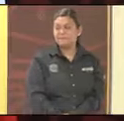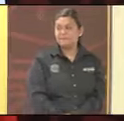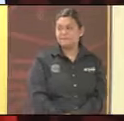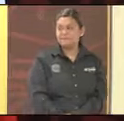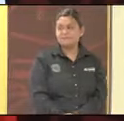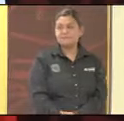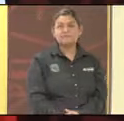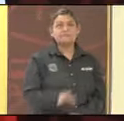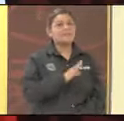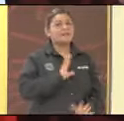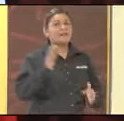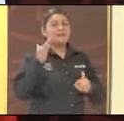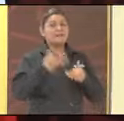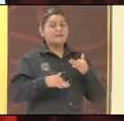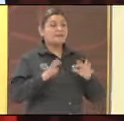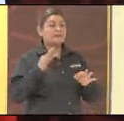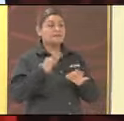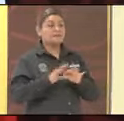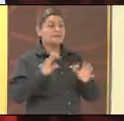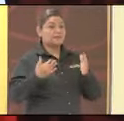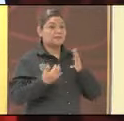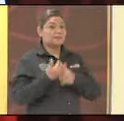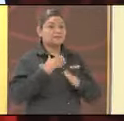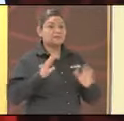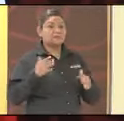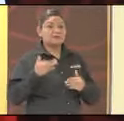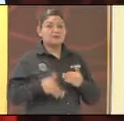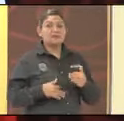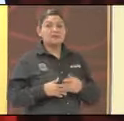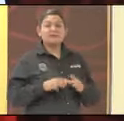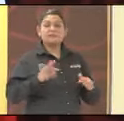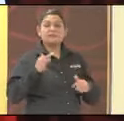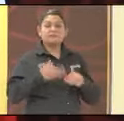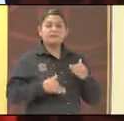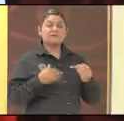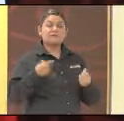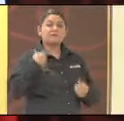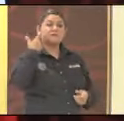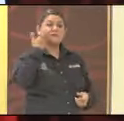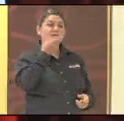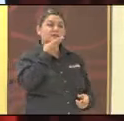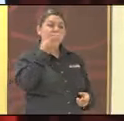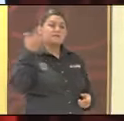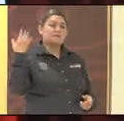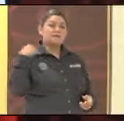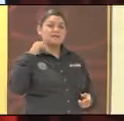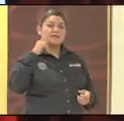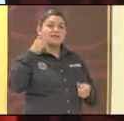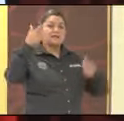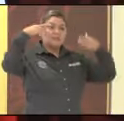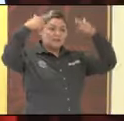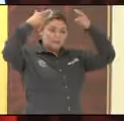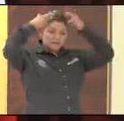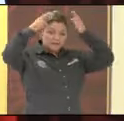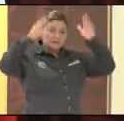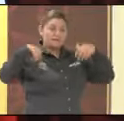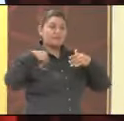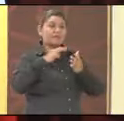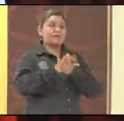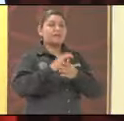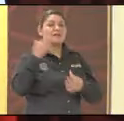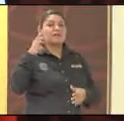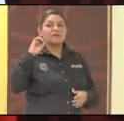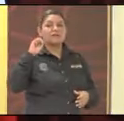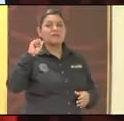Y bueno, ya para concluir, porque ya está la mañanera, ya para concluir nomás les comento que tuvimos el Día de la Enfermera, ya lo comentó mi esposa